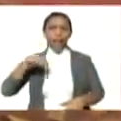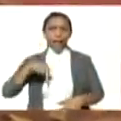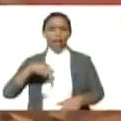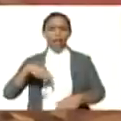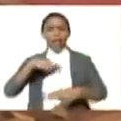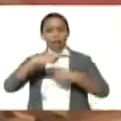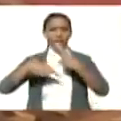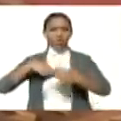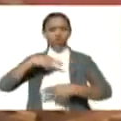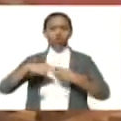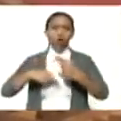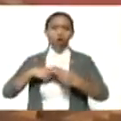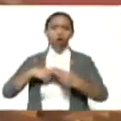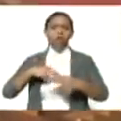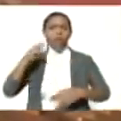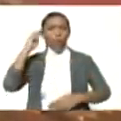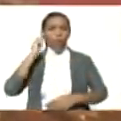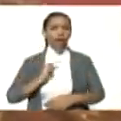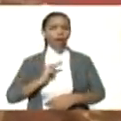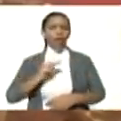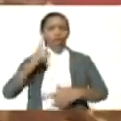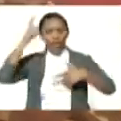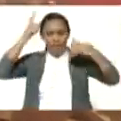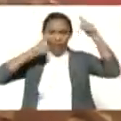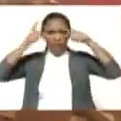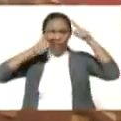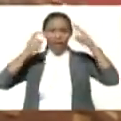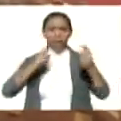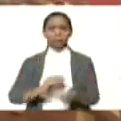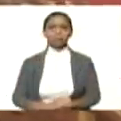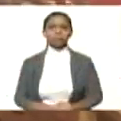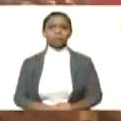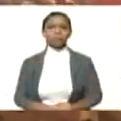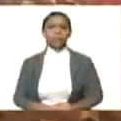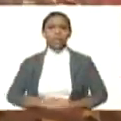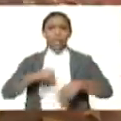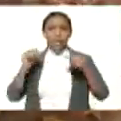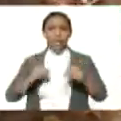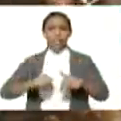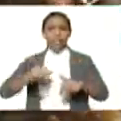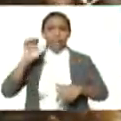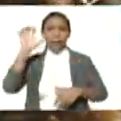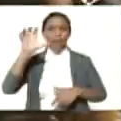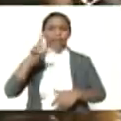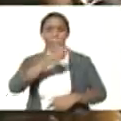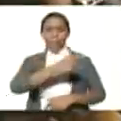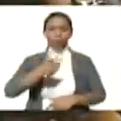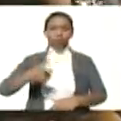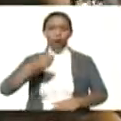de revolucionarios, de bolivarianos, de chavistas, en este país de gente buena.